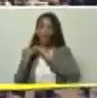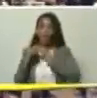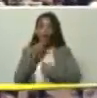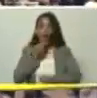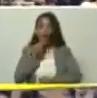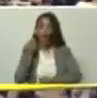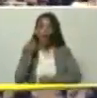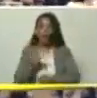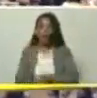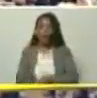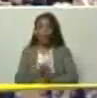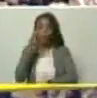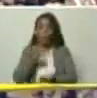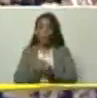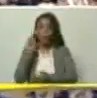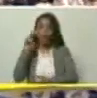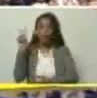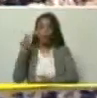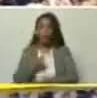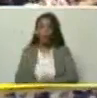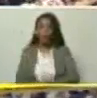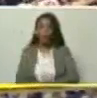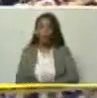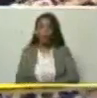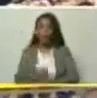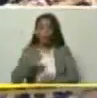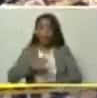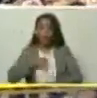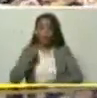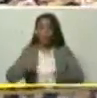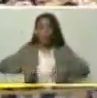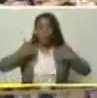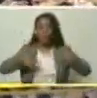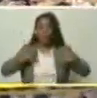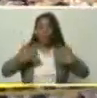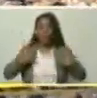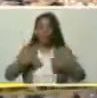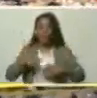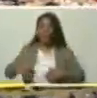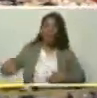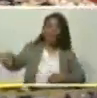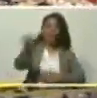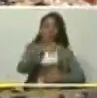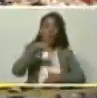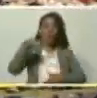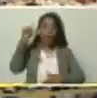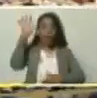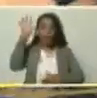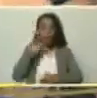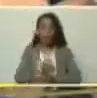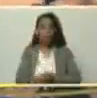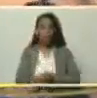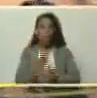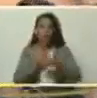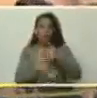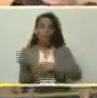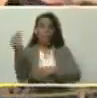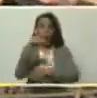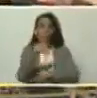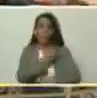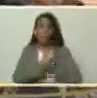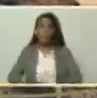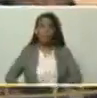juvenil 2022. Lo van a poder disfrutar en todo el país. Van a, además, presidente,